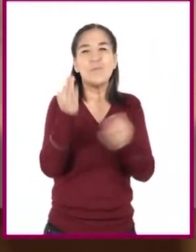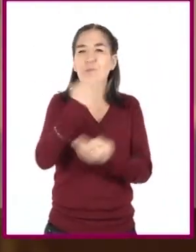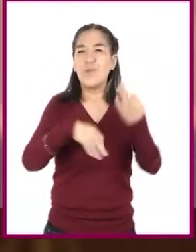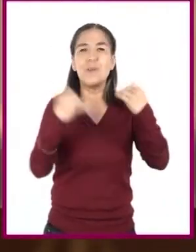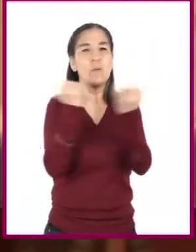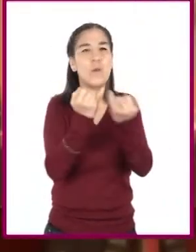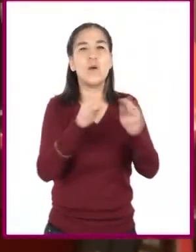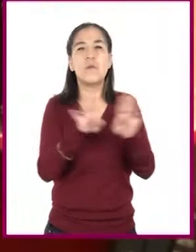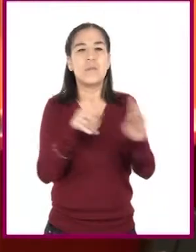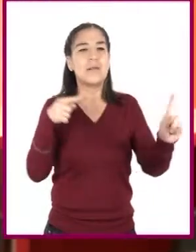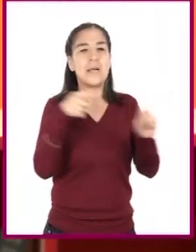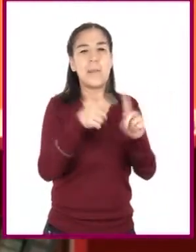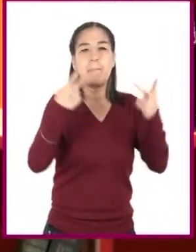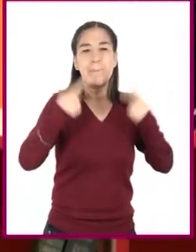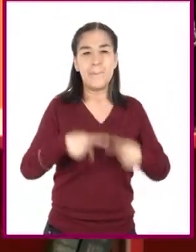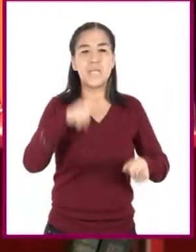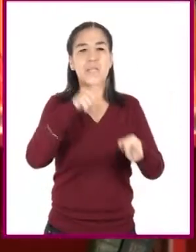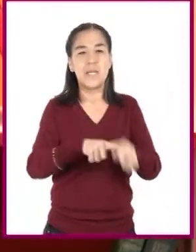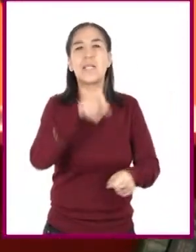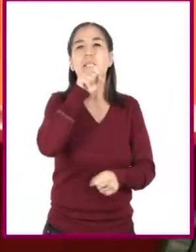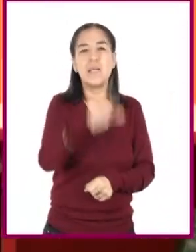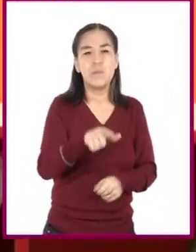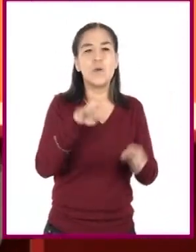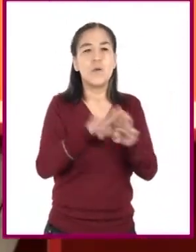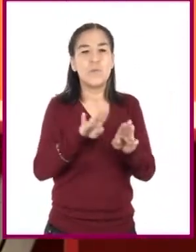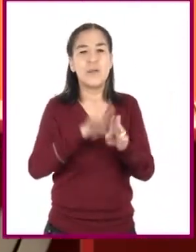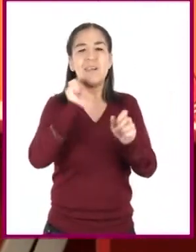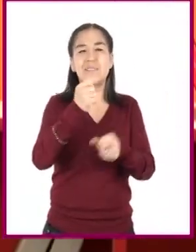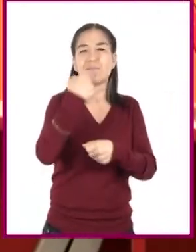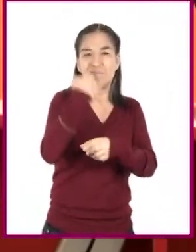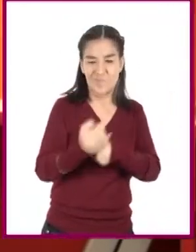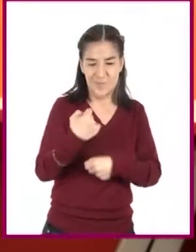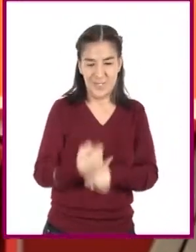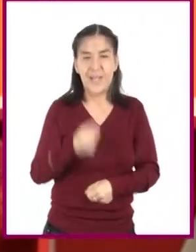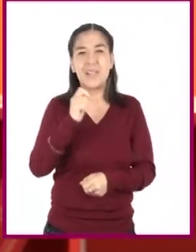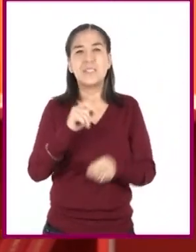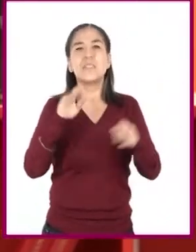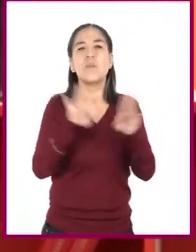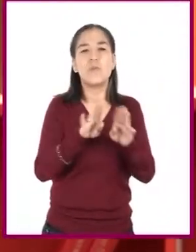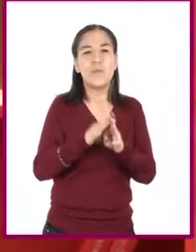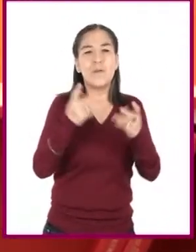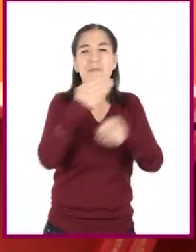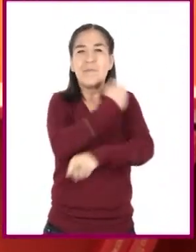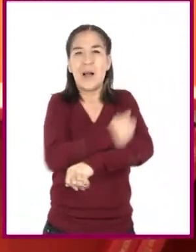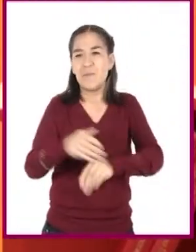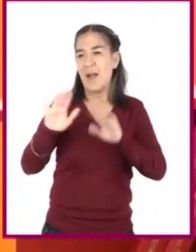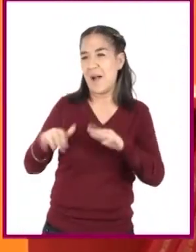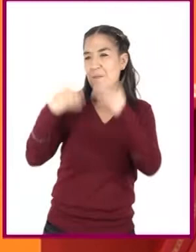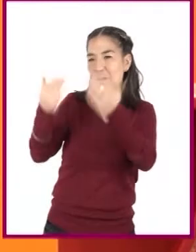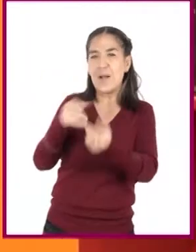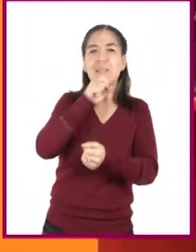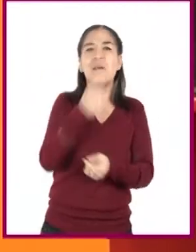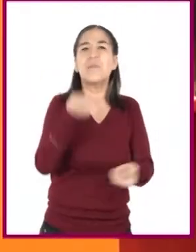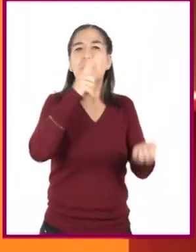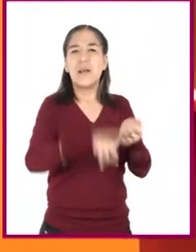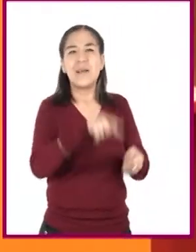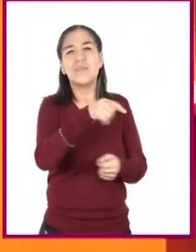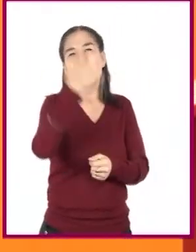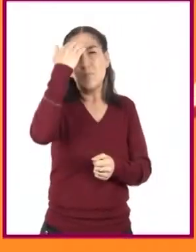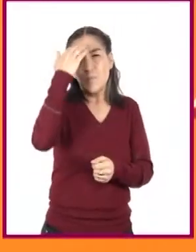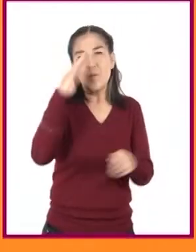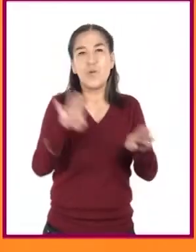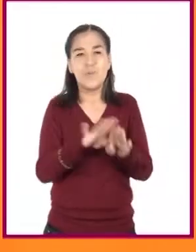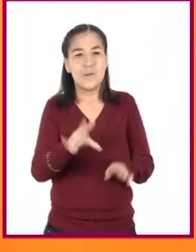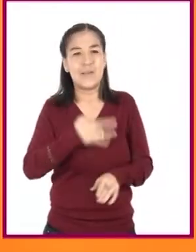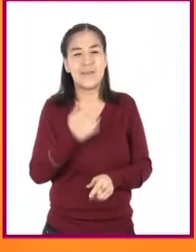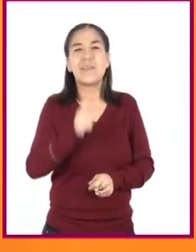nuestra identidad como personas y también al explorar fuera de la familia y relacionarse con otras personas, adquirimos conciencia